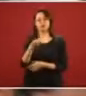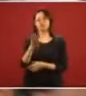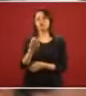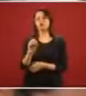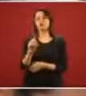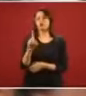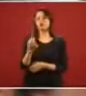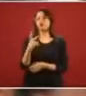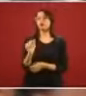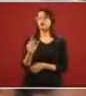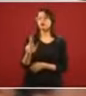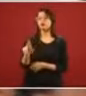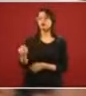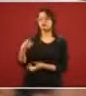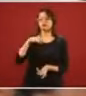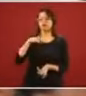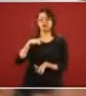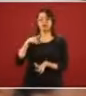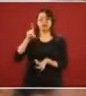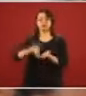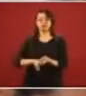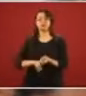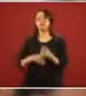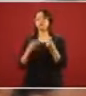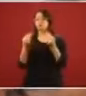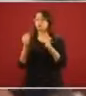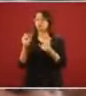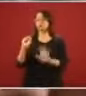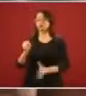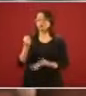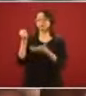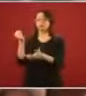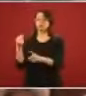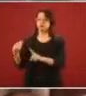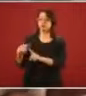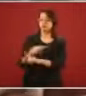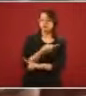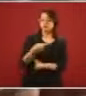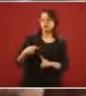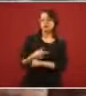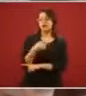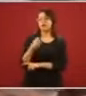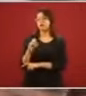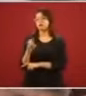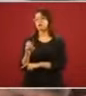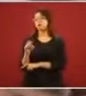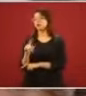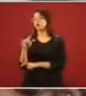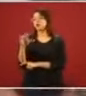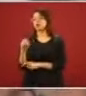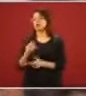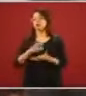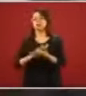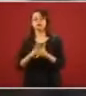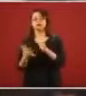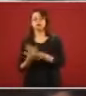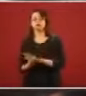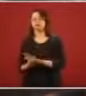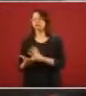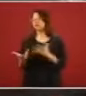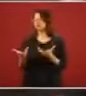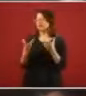FODEPAR, hay desvío de recursos, hay peculado, hay colusión. O sea, ¿está su